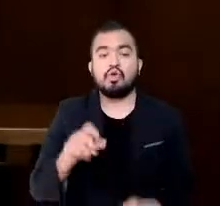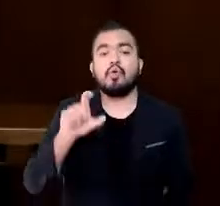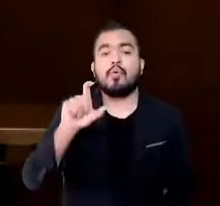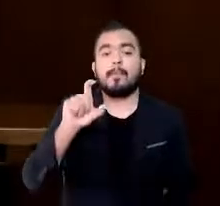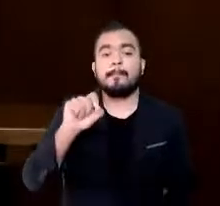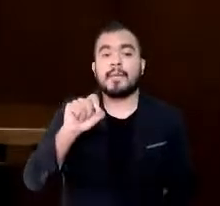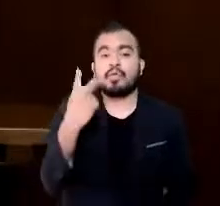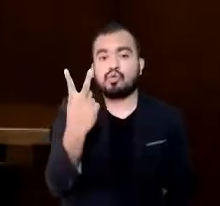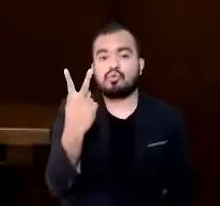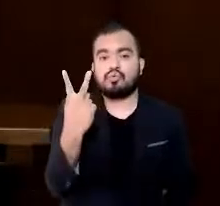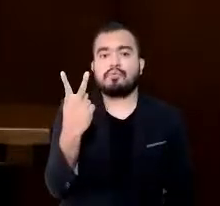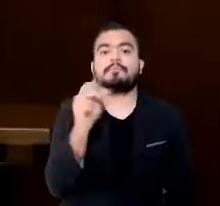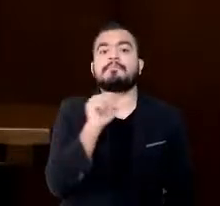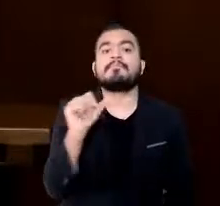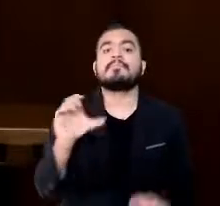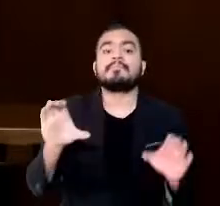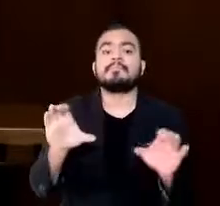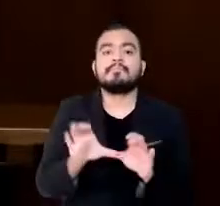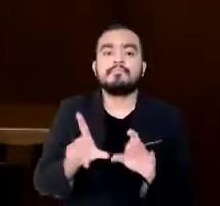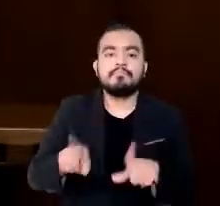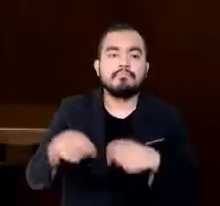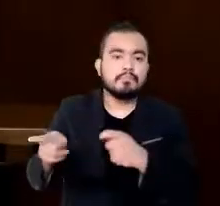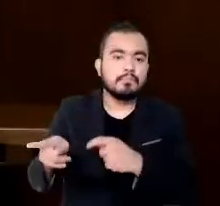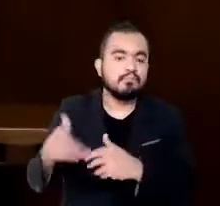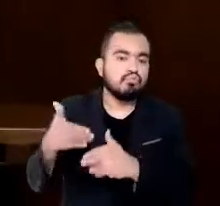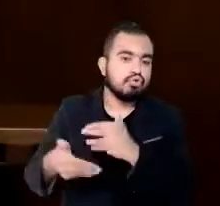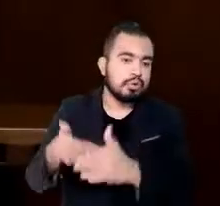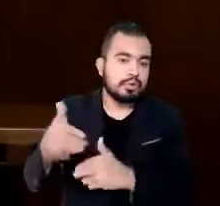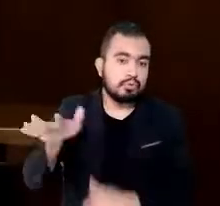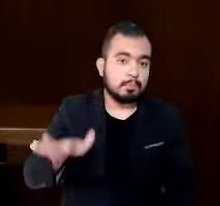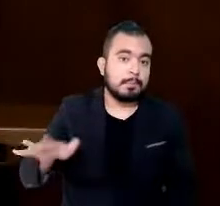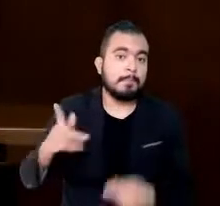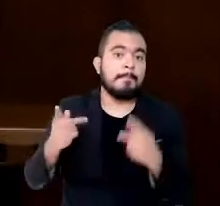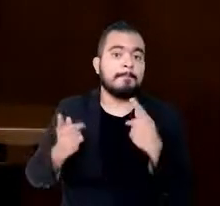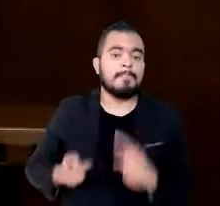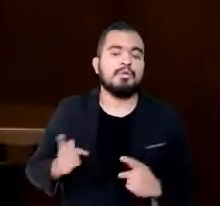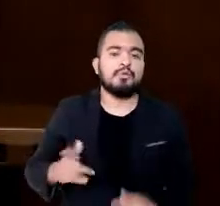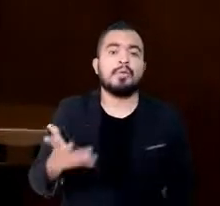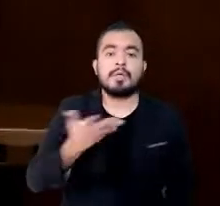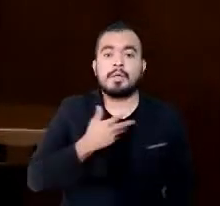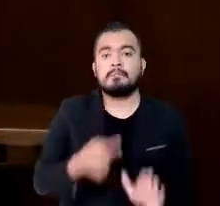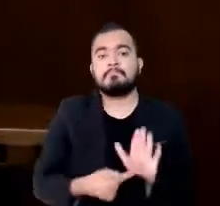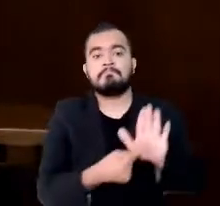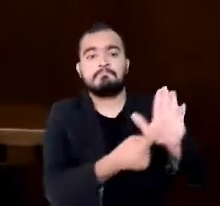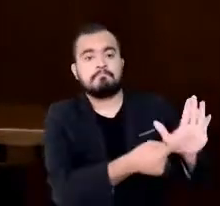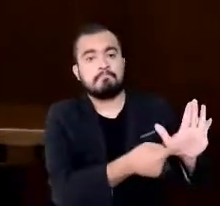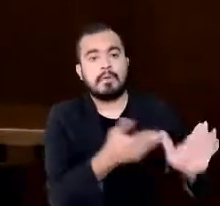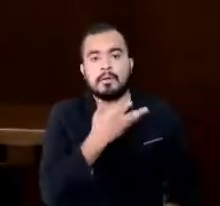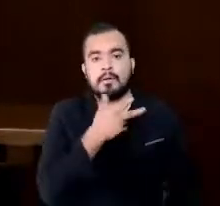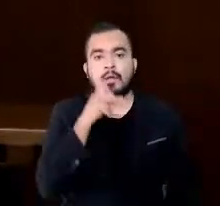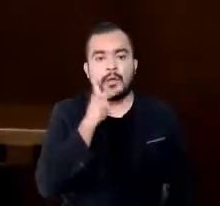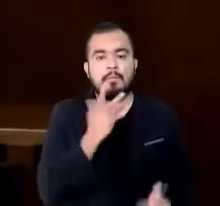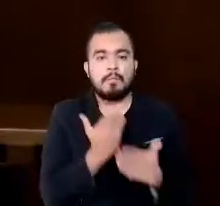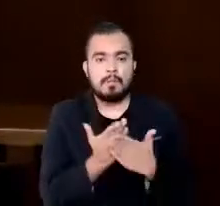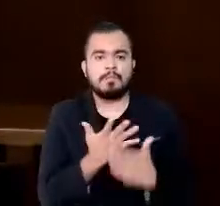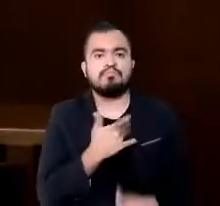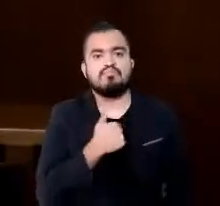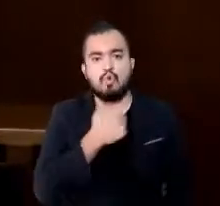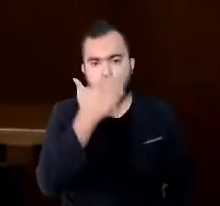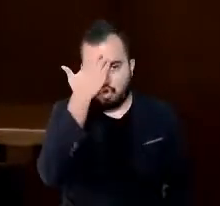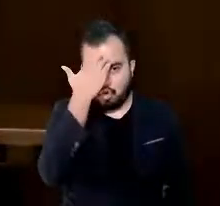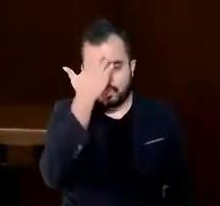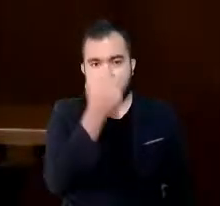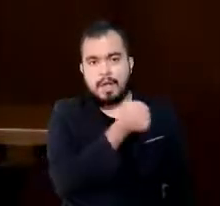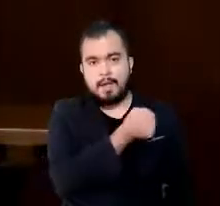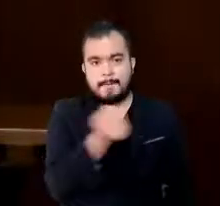22ª. Certificación al proceso mediante el cual las personas demuestran por medio de evidencias que cuentan con los conocimientos, habilidades y